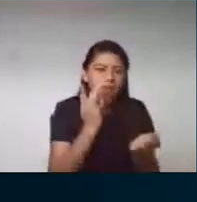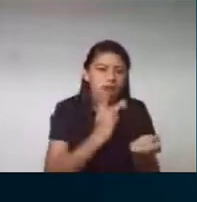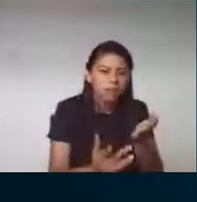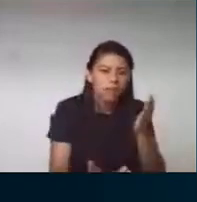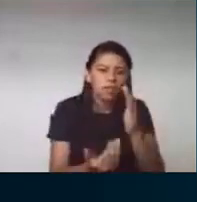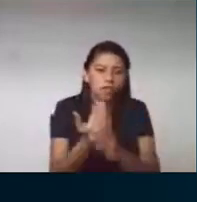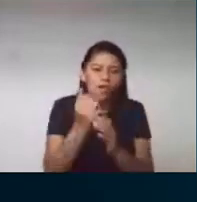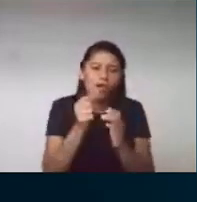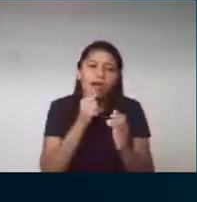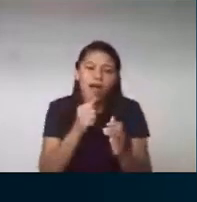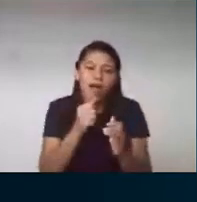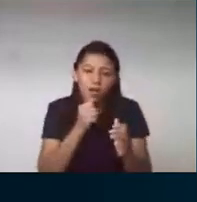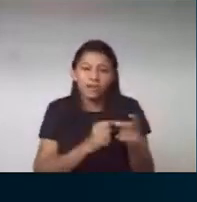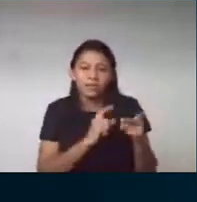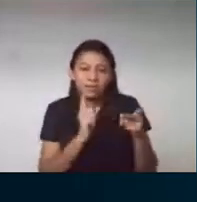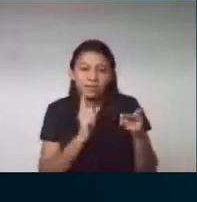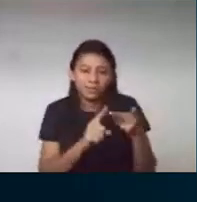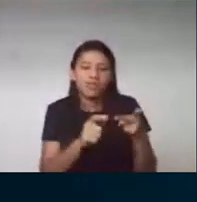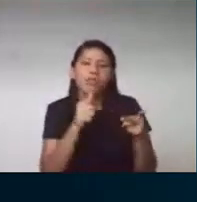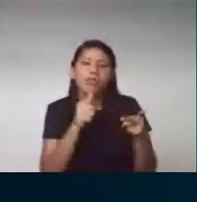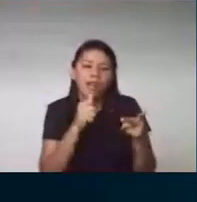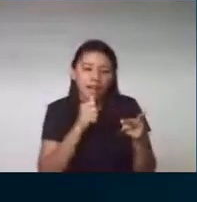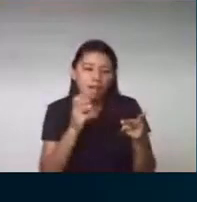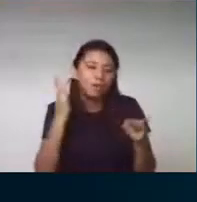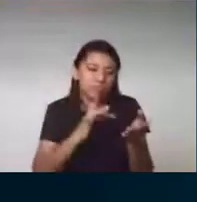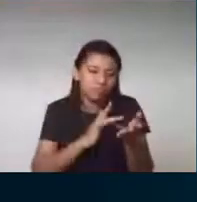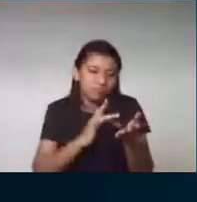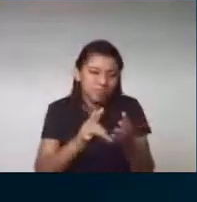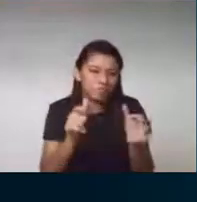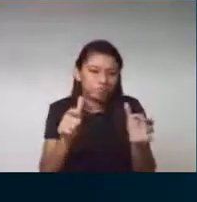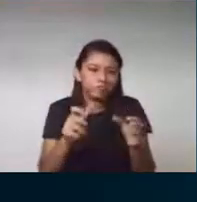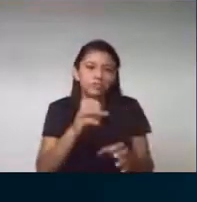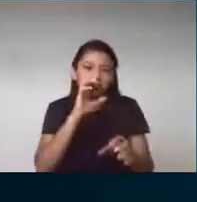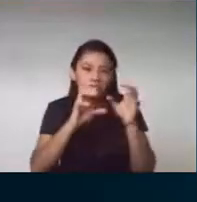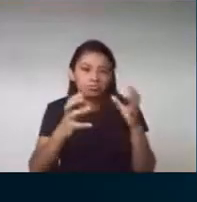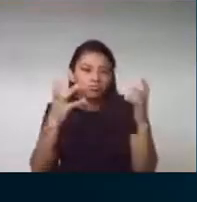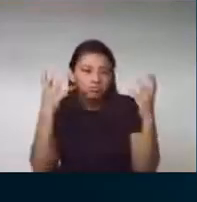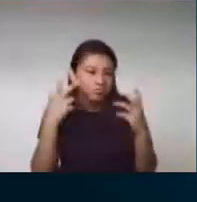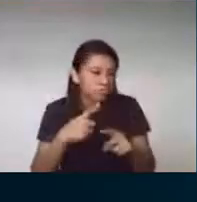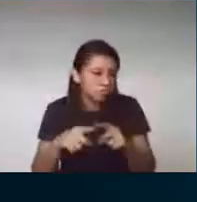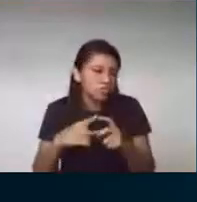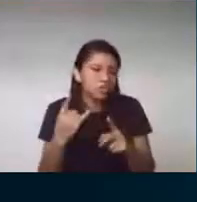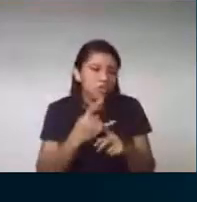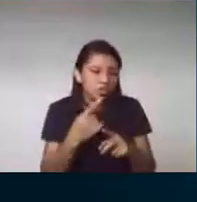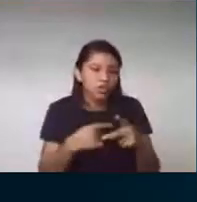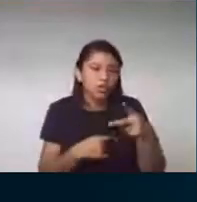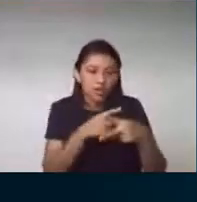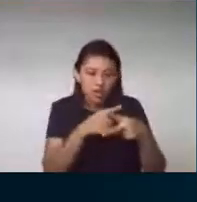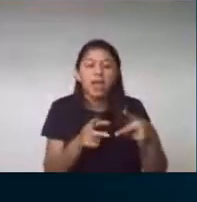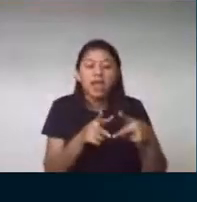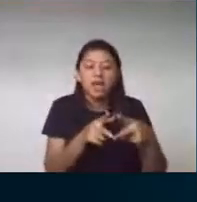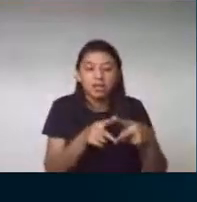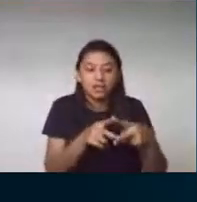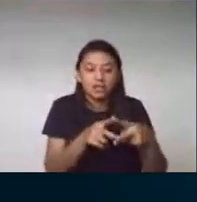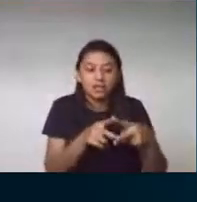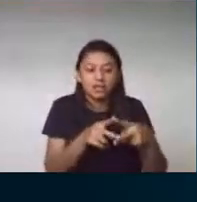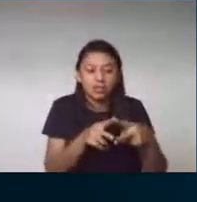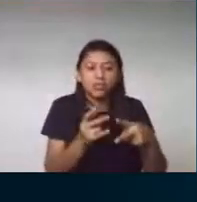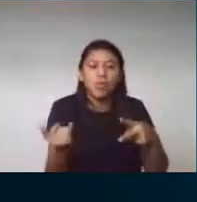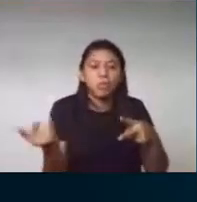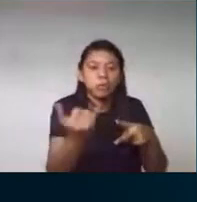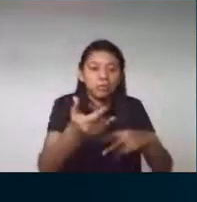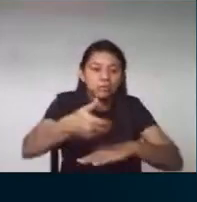Entonces, se debe planear o desarrollar estrategias que permitan no solo cubrir el mercado insatisfecho, sino también